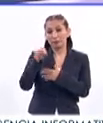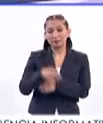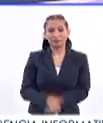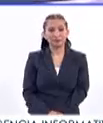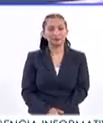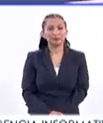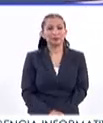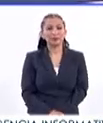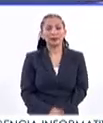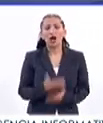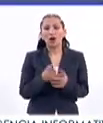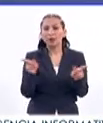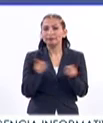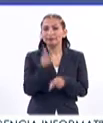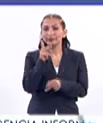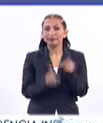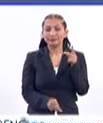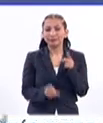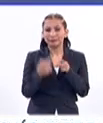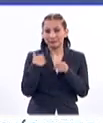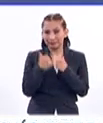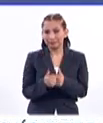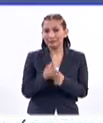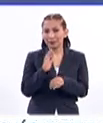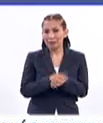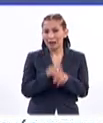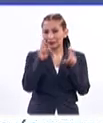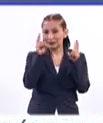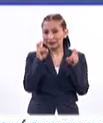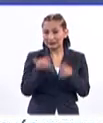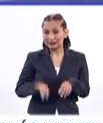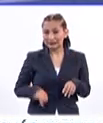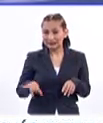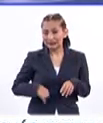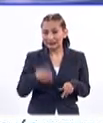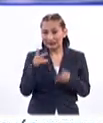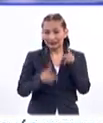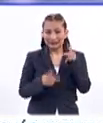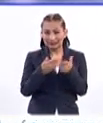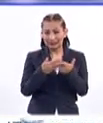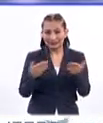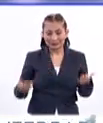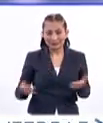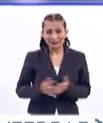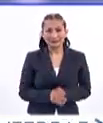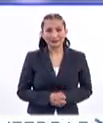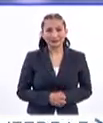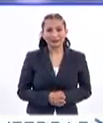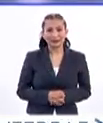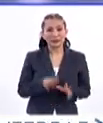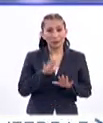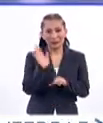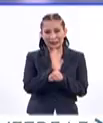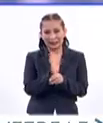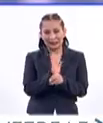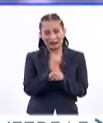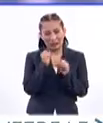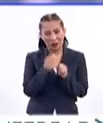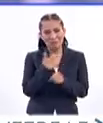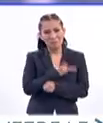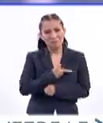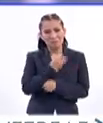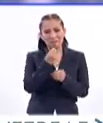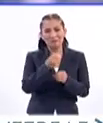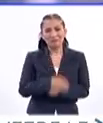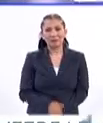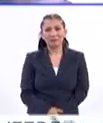de estudios. Vamos a hacer una breve pausa, pero no se vayan porque tenemos una interesante charla a continuación sobre cine, seguramente que les va a